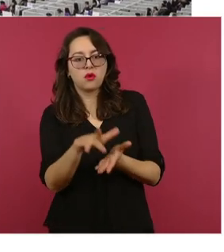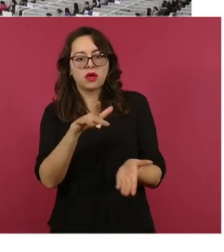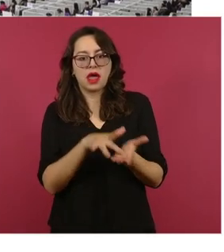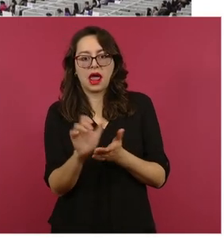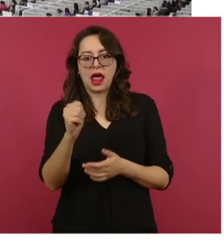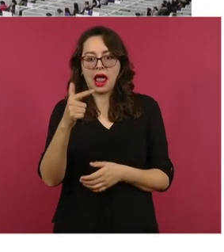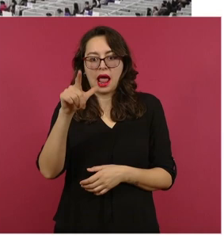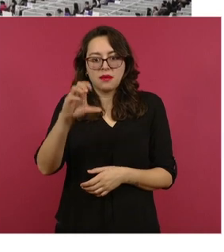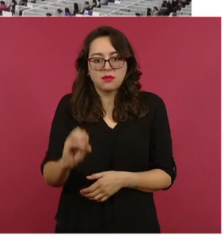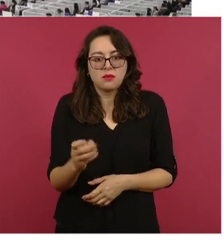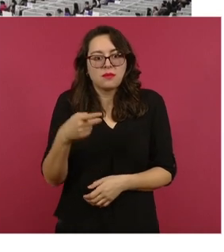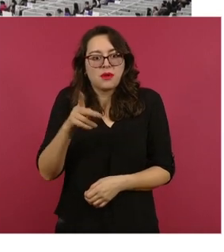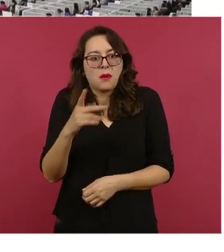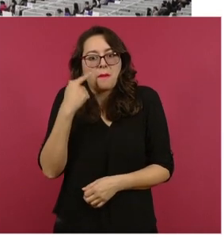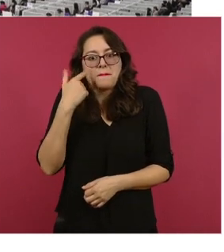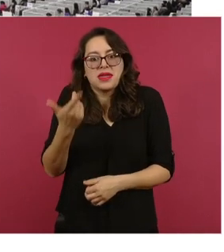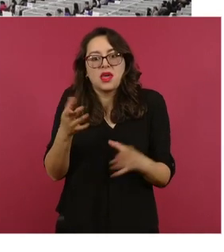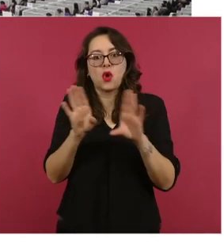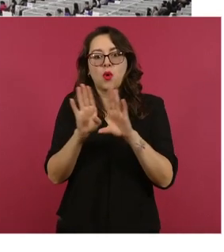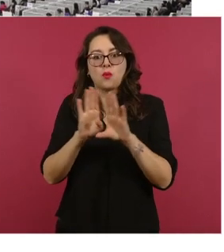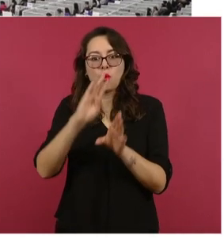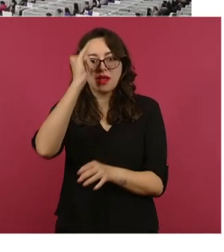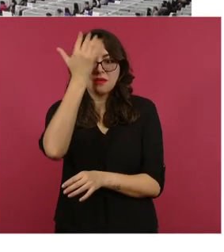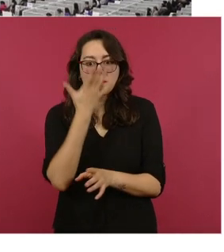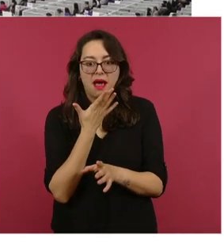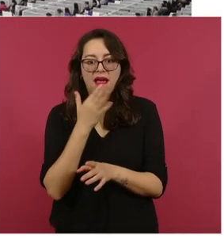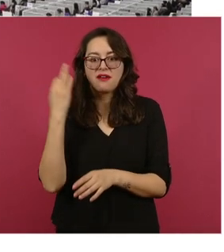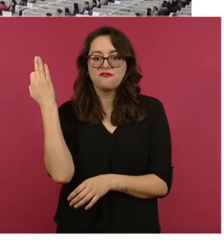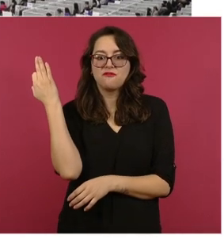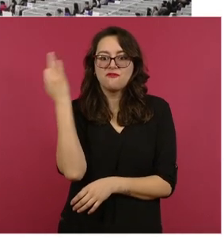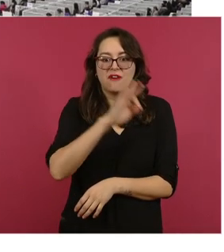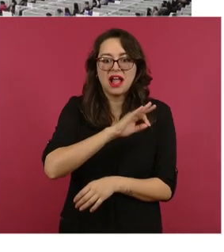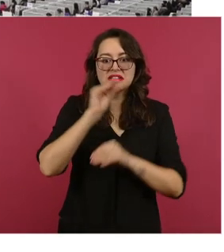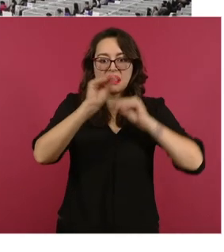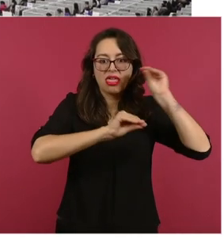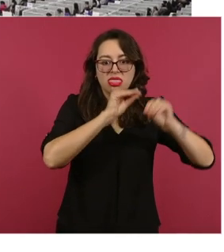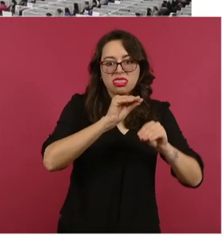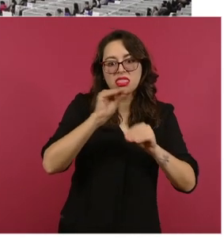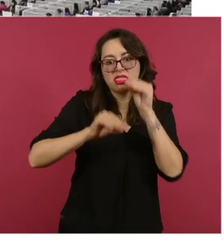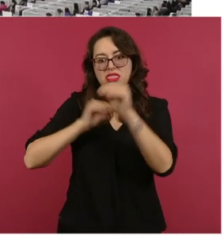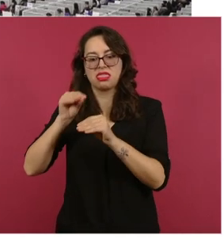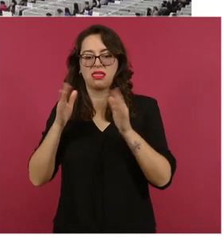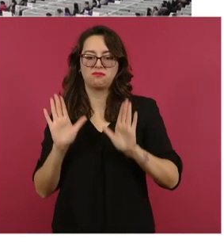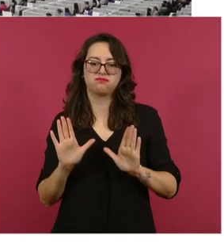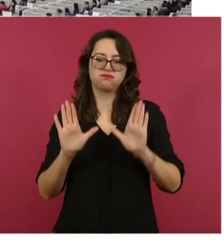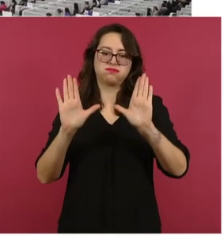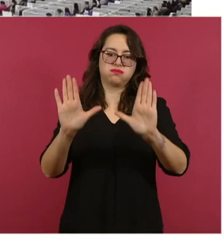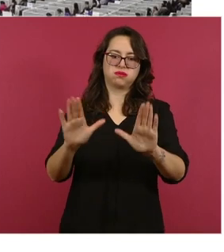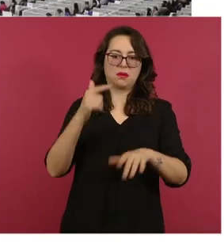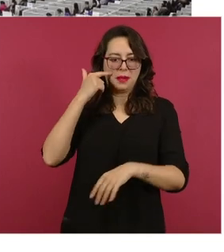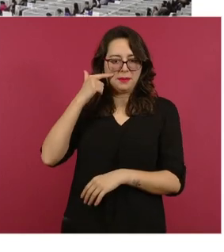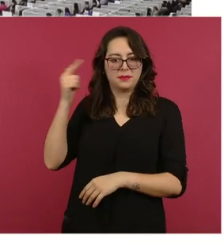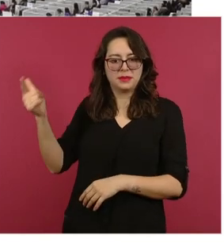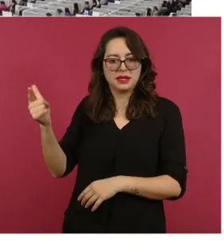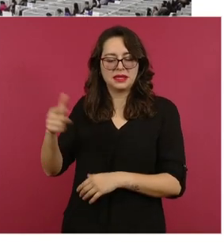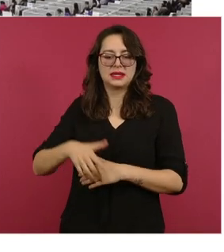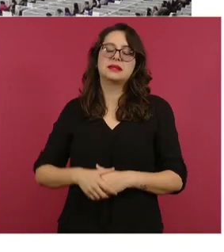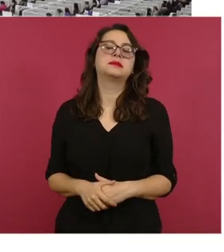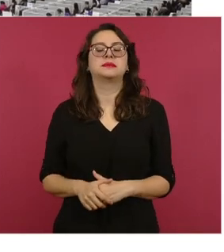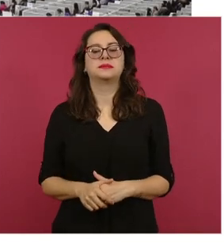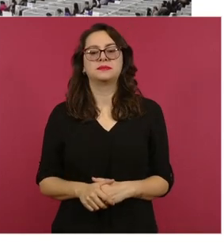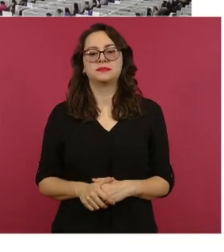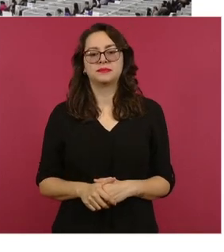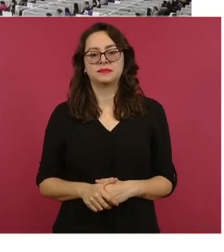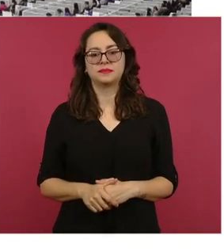Pero miren, vamos a desmentir esto con rigor. Circuló hace unos días